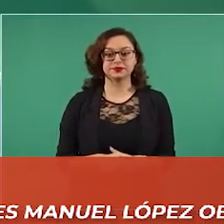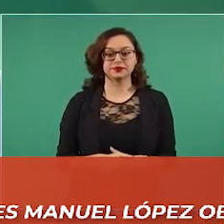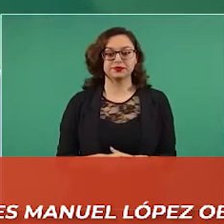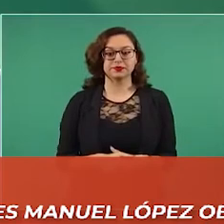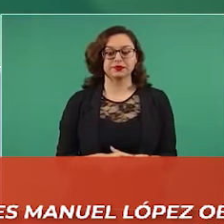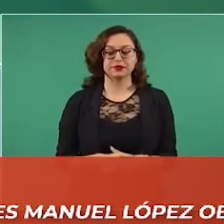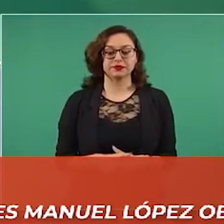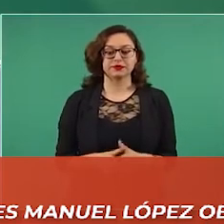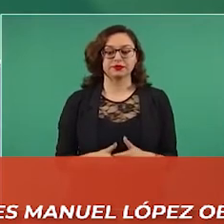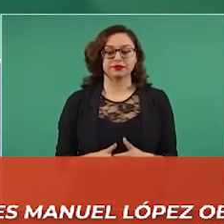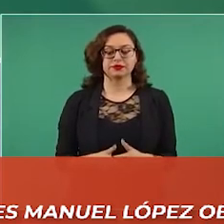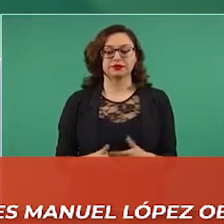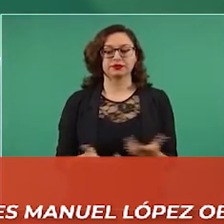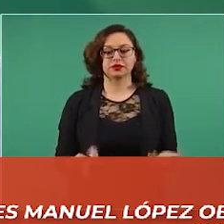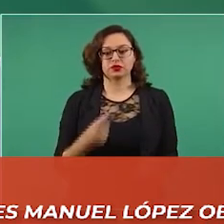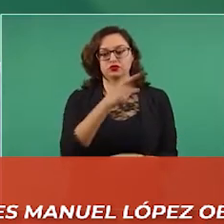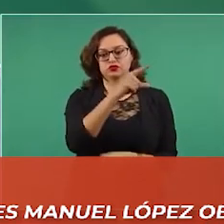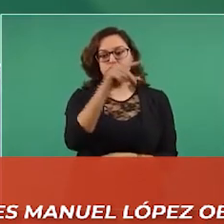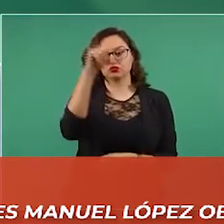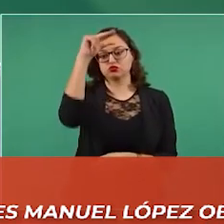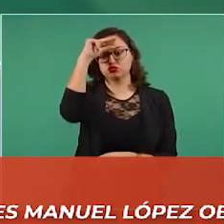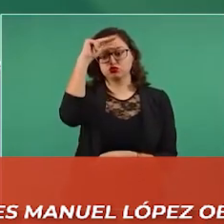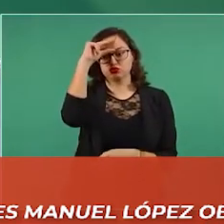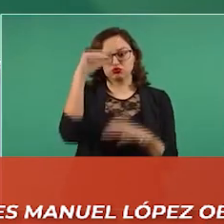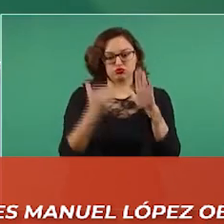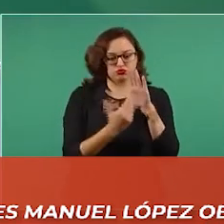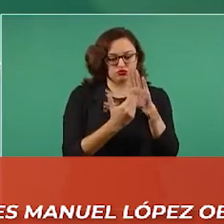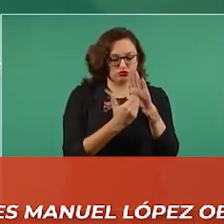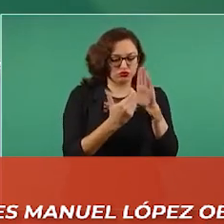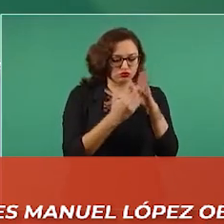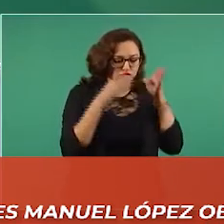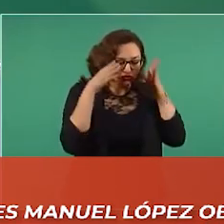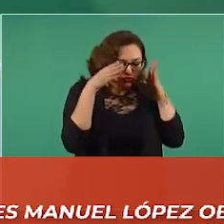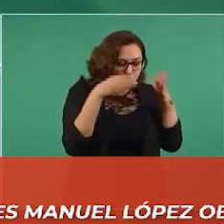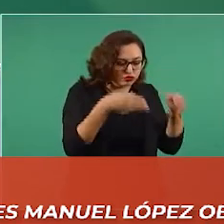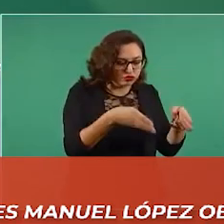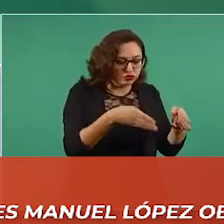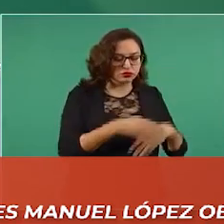Los intelectuales orgánicos